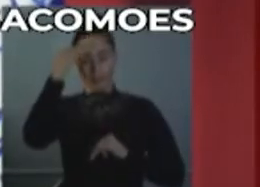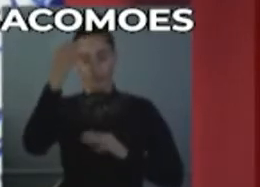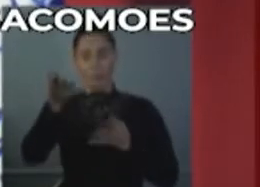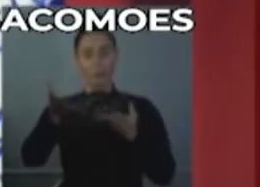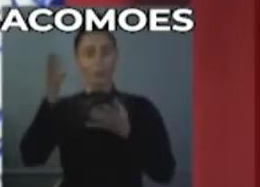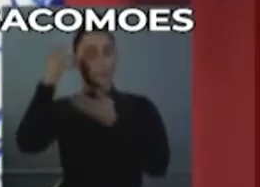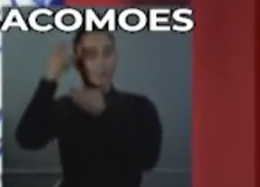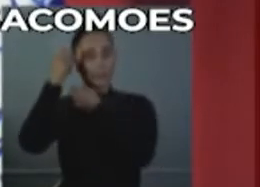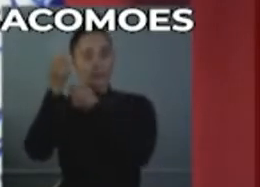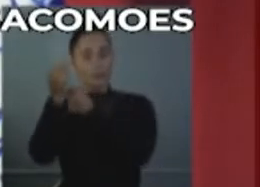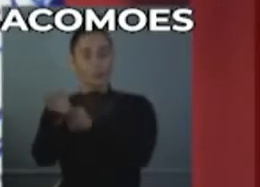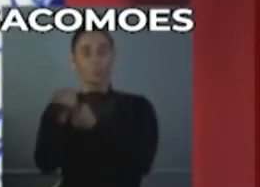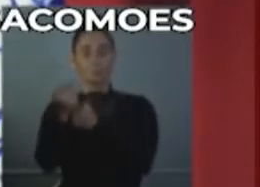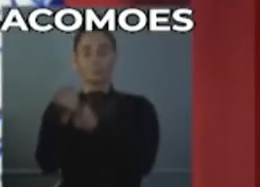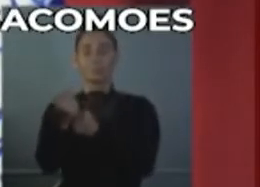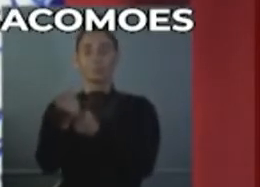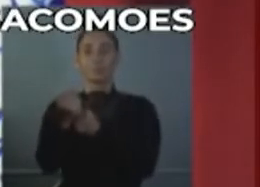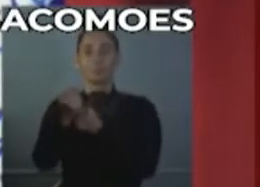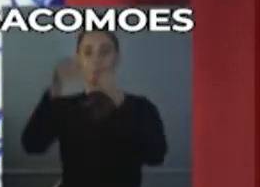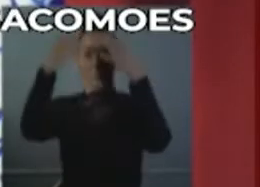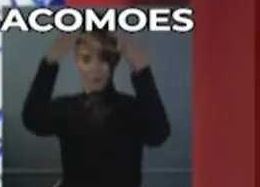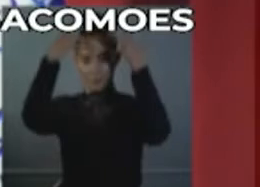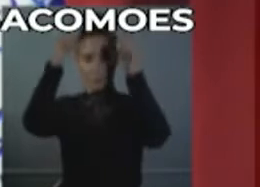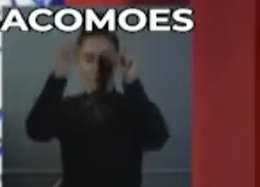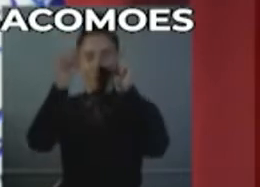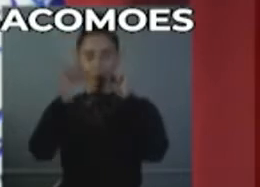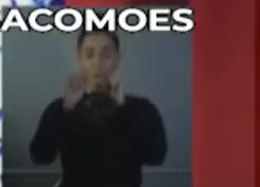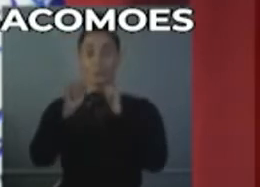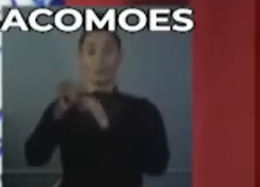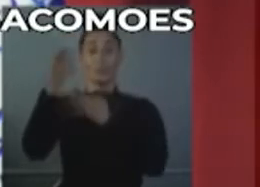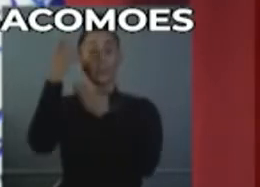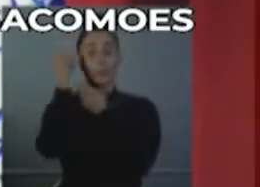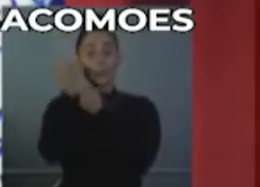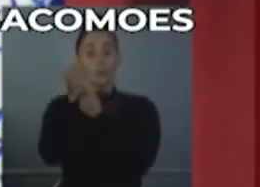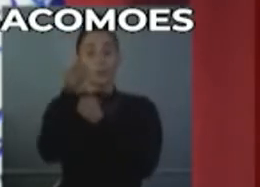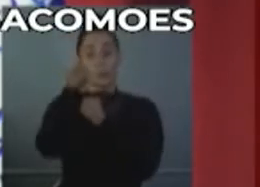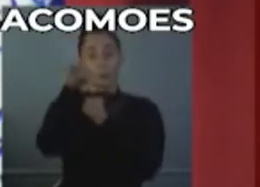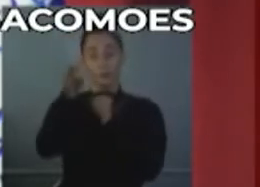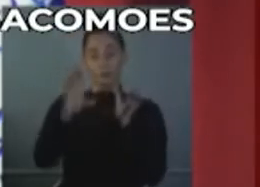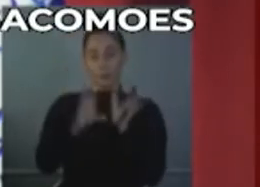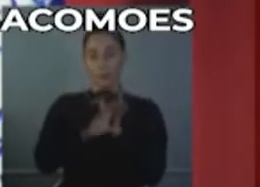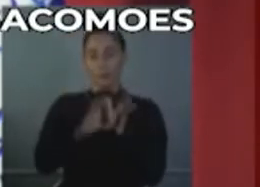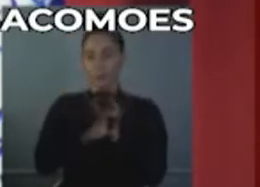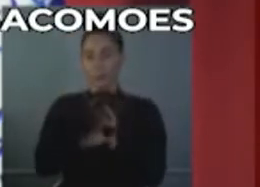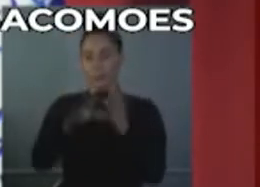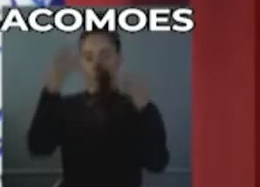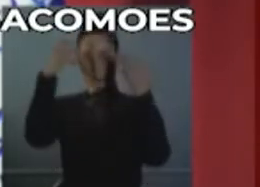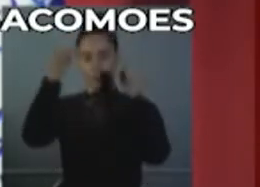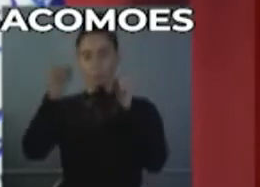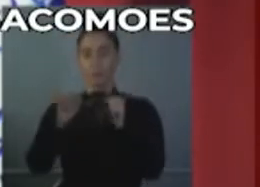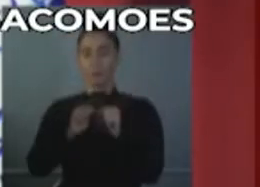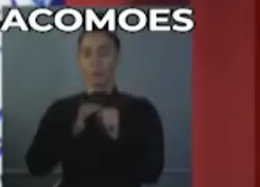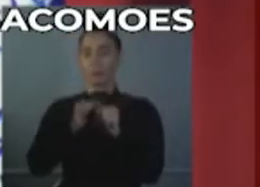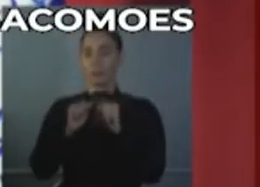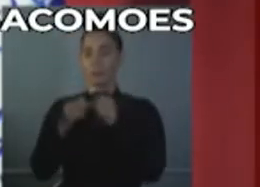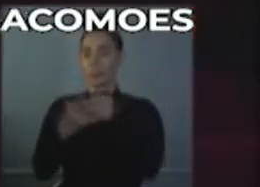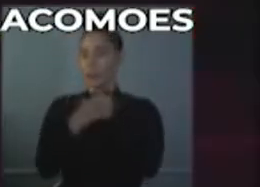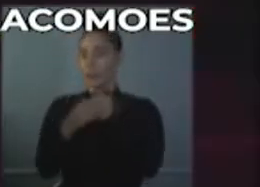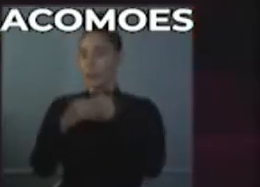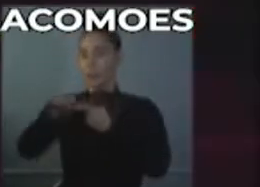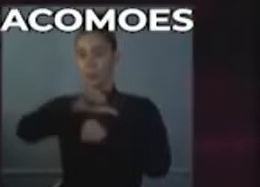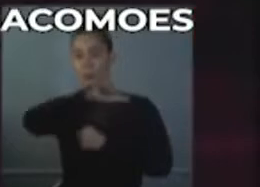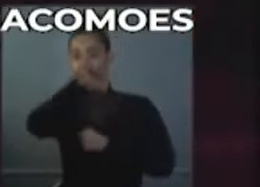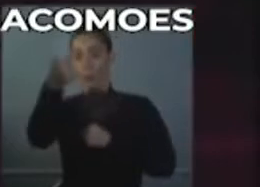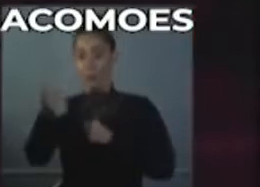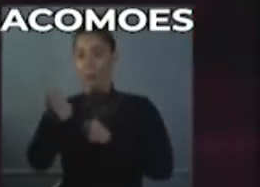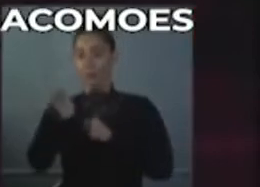mujeres. Confiamos, señor presidente, que su ejemplo impregne todo el quehacer de las